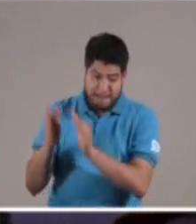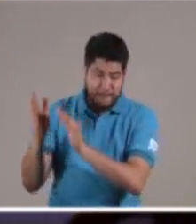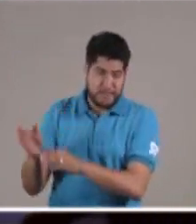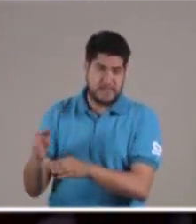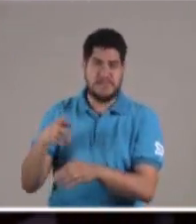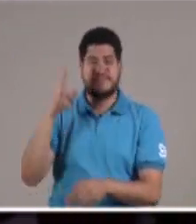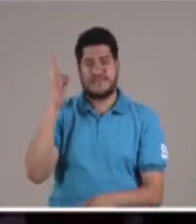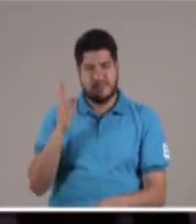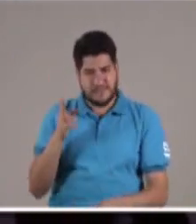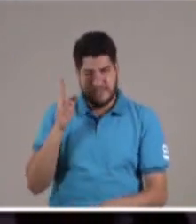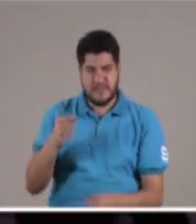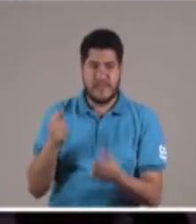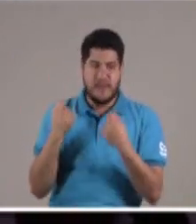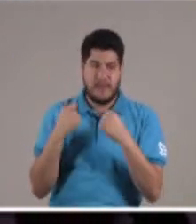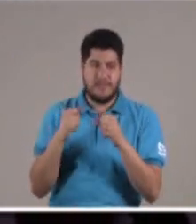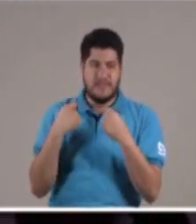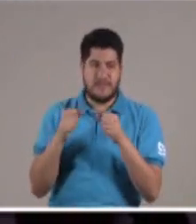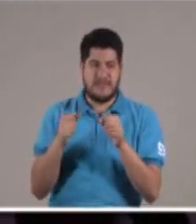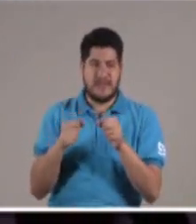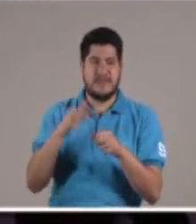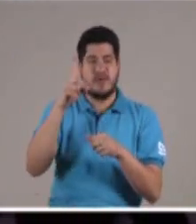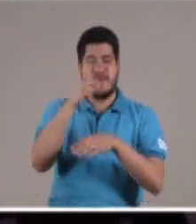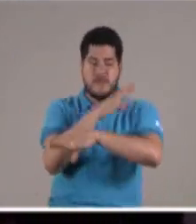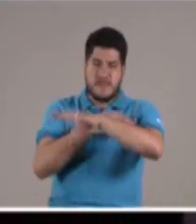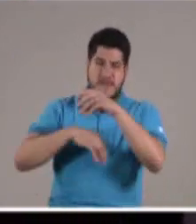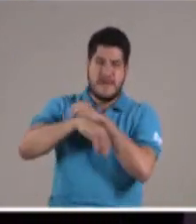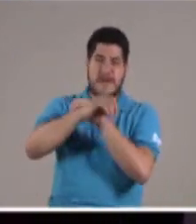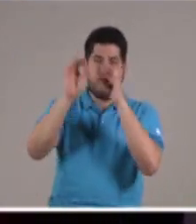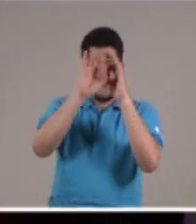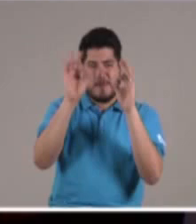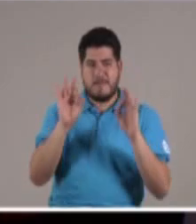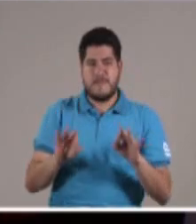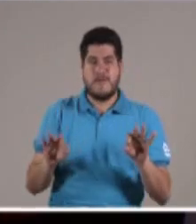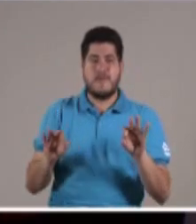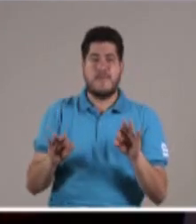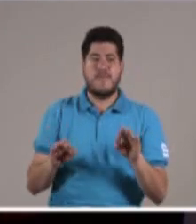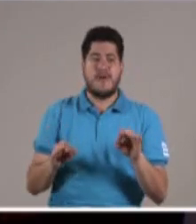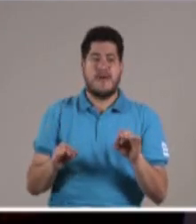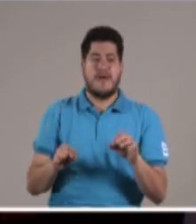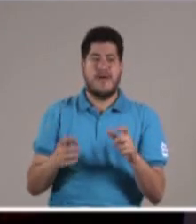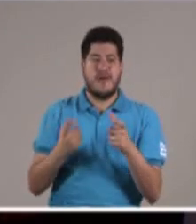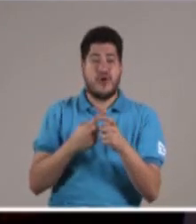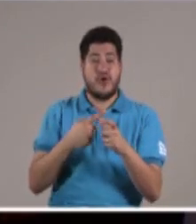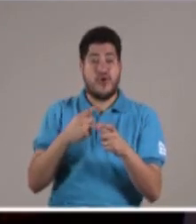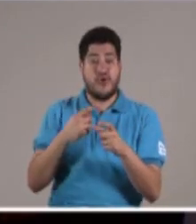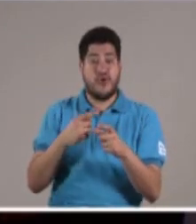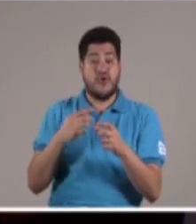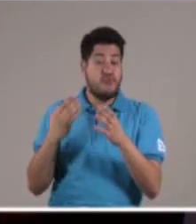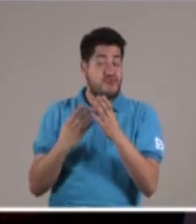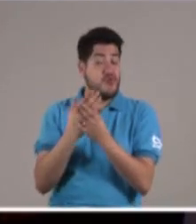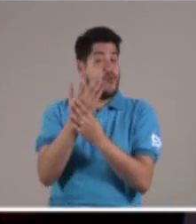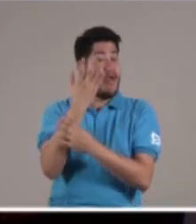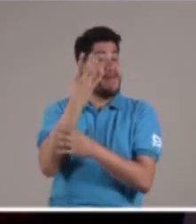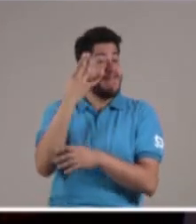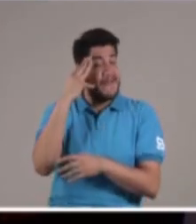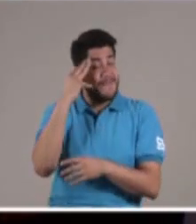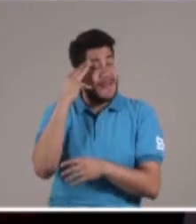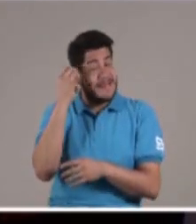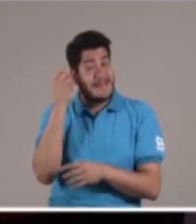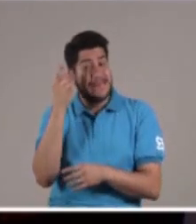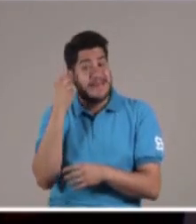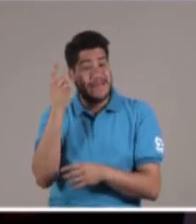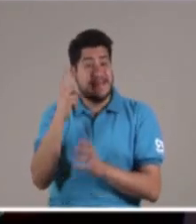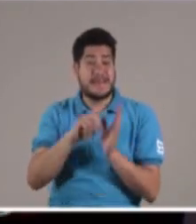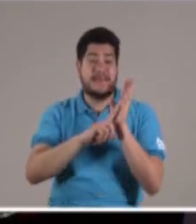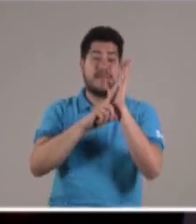está constantemente haciéndose una transformación que se da a través de la renovación de nuestro entendimiento y de